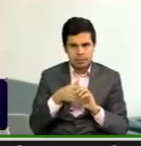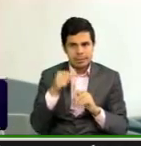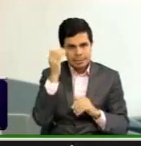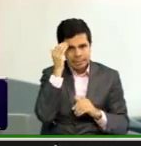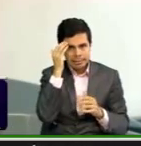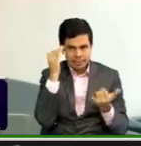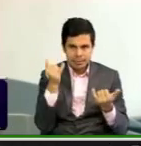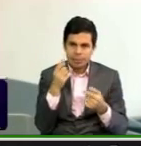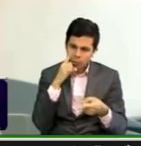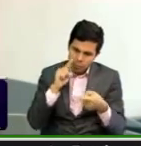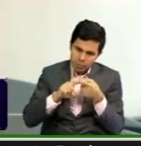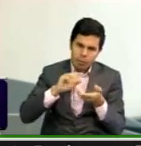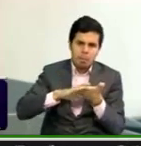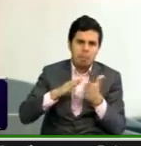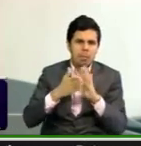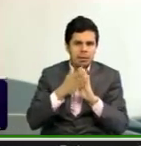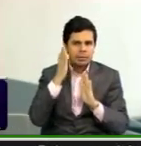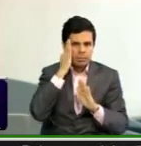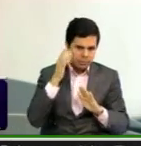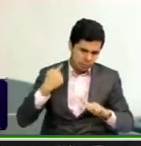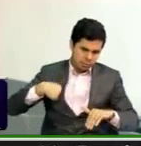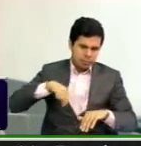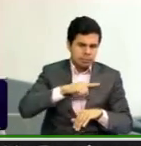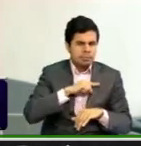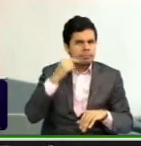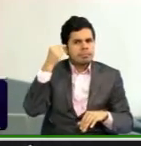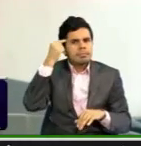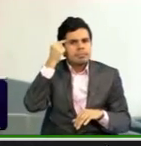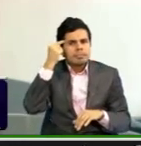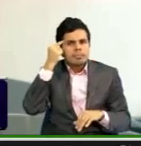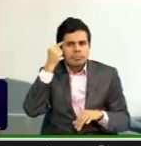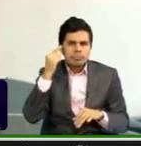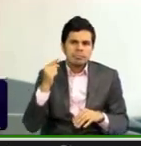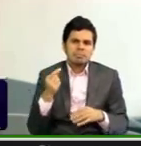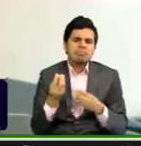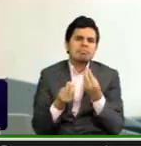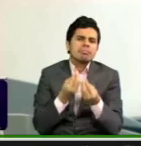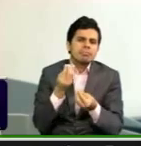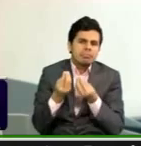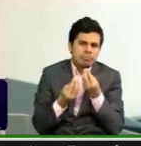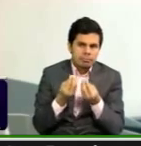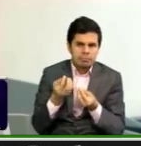fundamental para la paz pensamos s